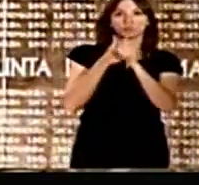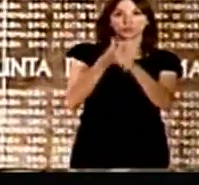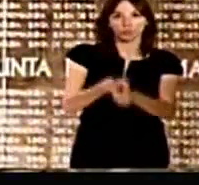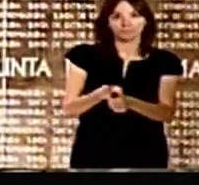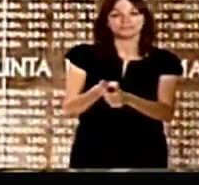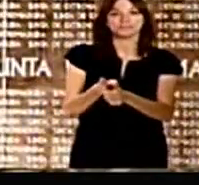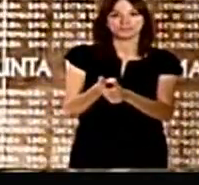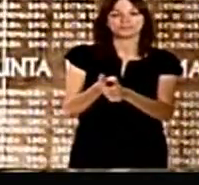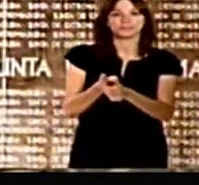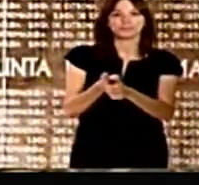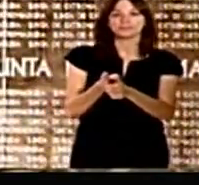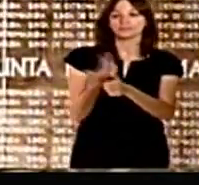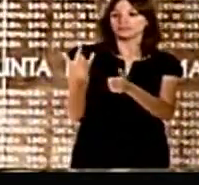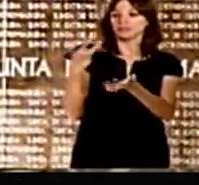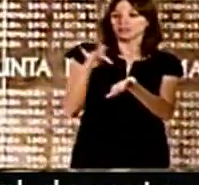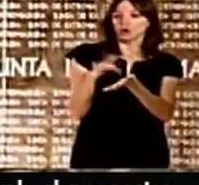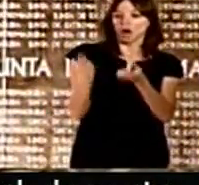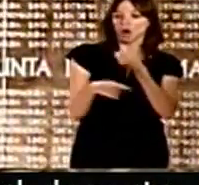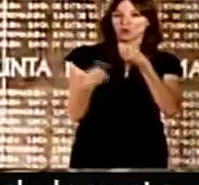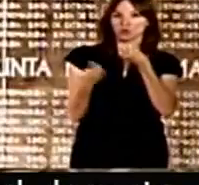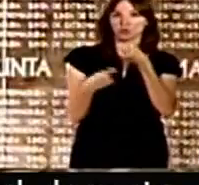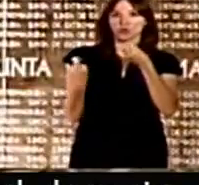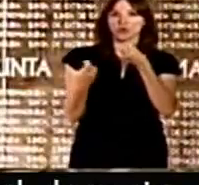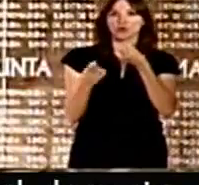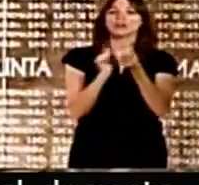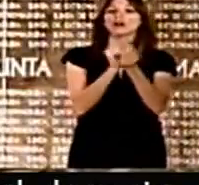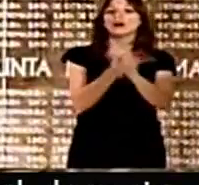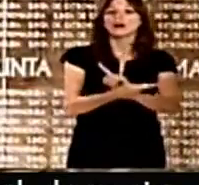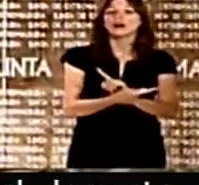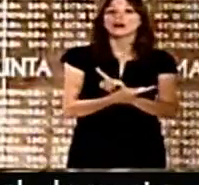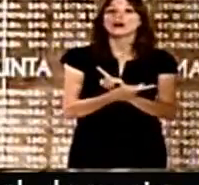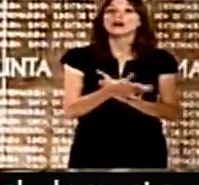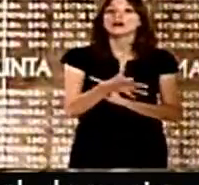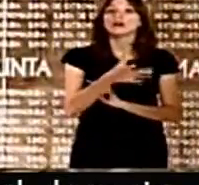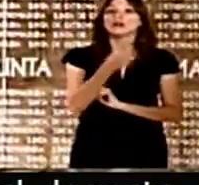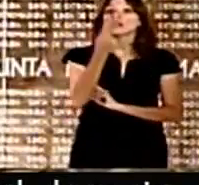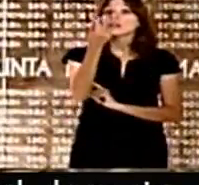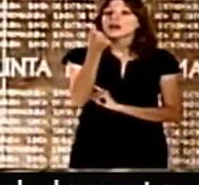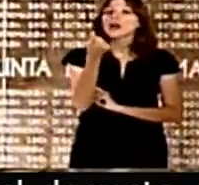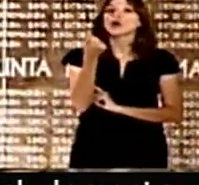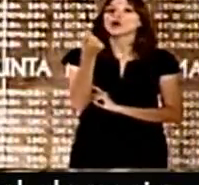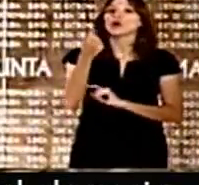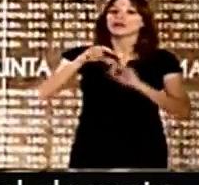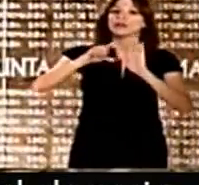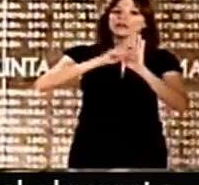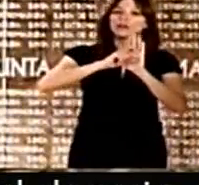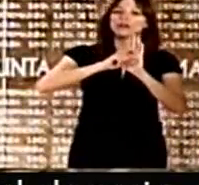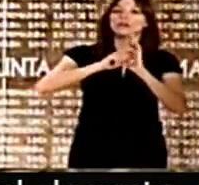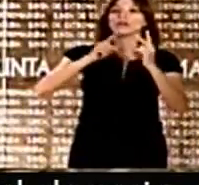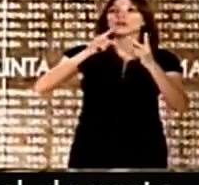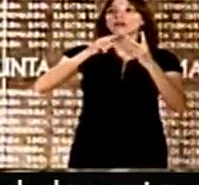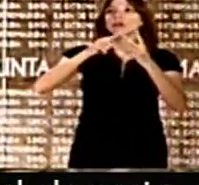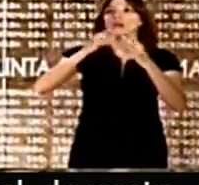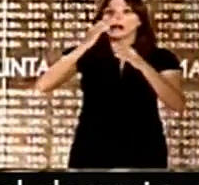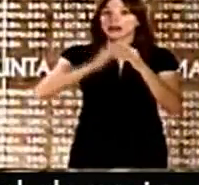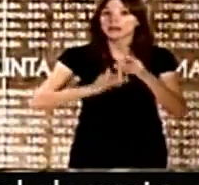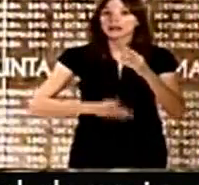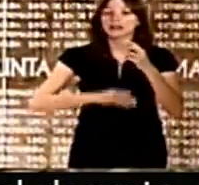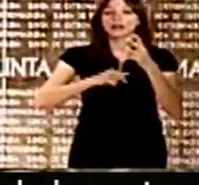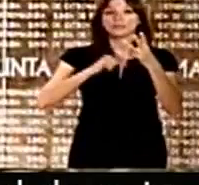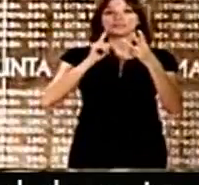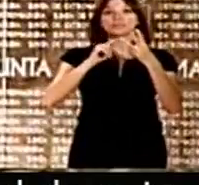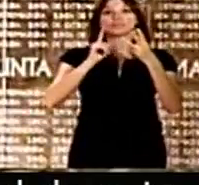decreto que las regulaba. Y concretamente lo modificamos en el importe de la subvención, en el límite, en la facilidad